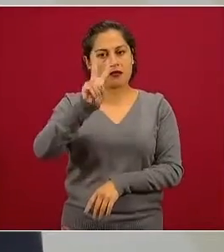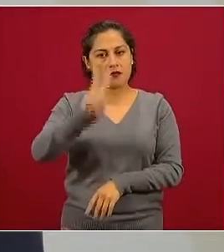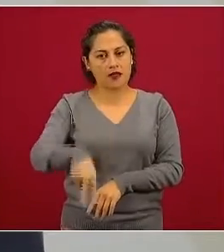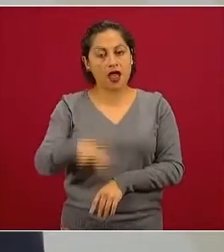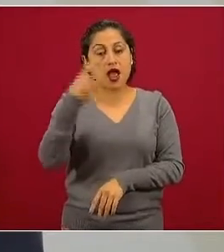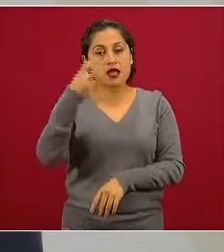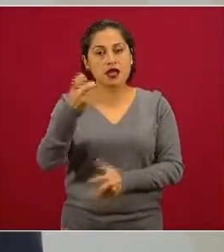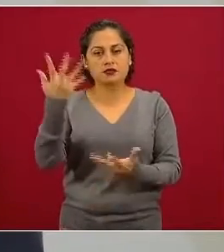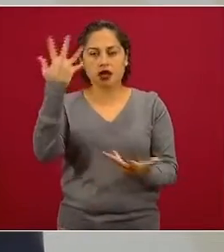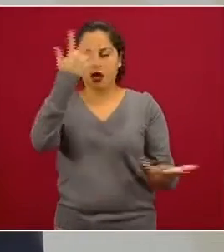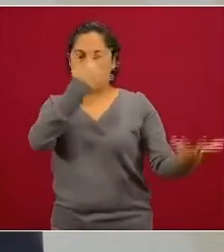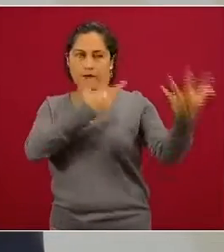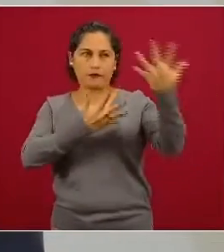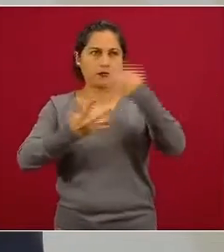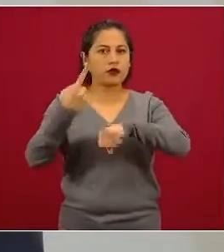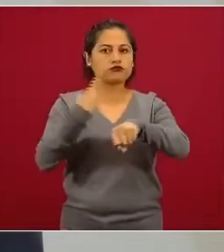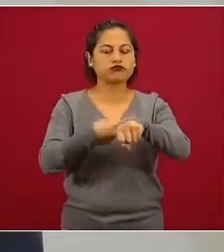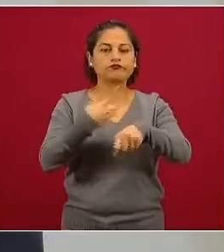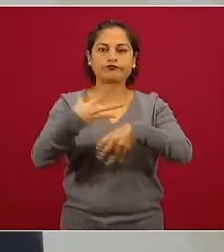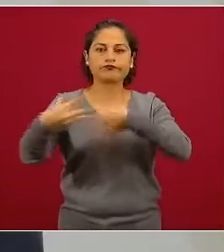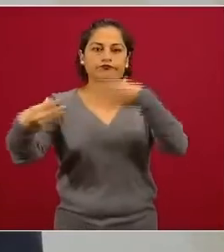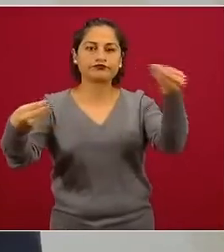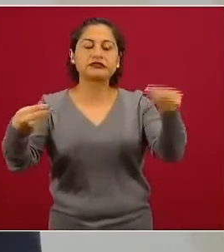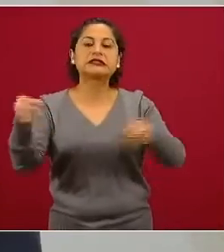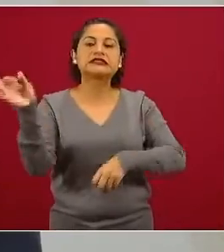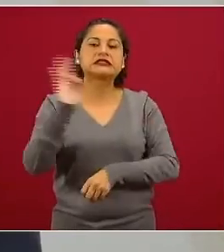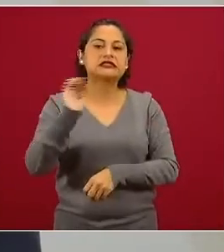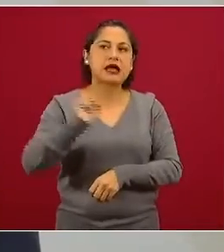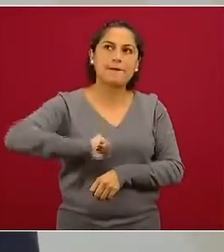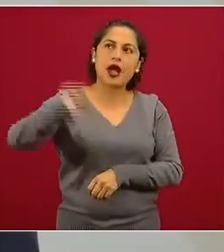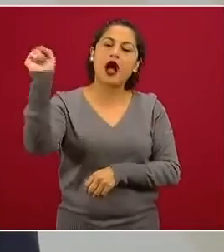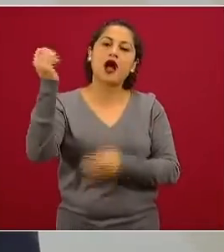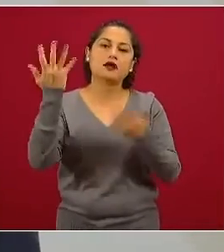que no funcionan, la sana distancia que no sirve. No,